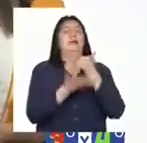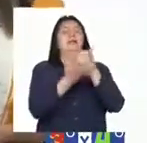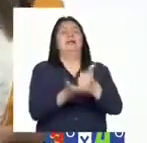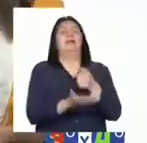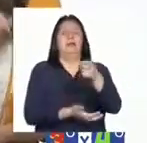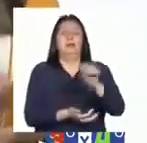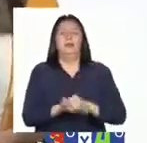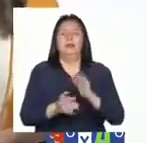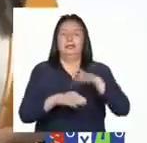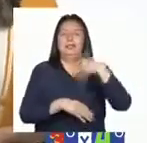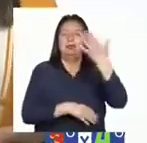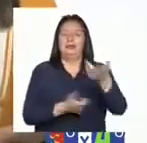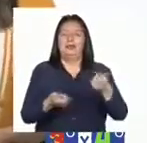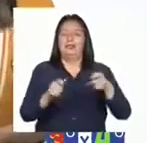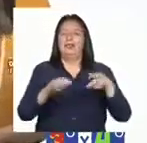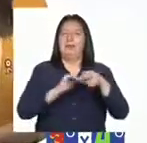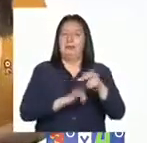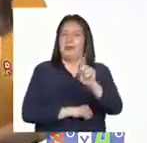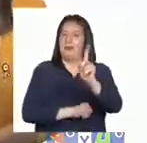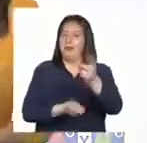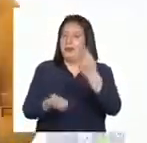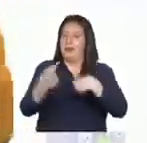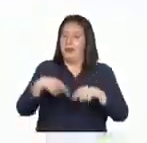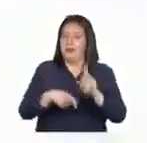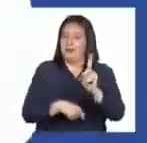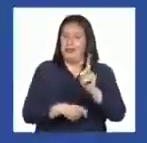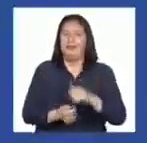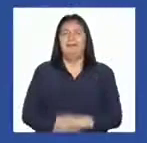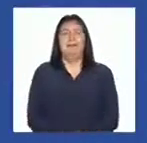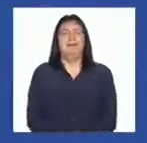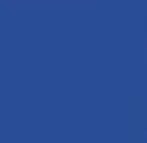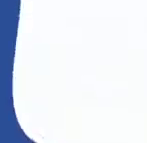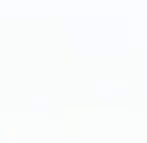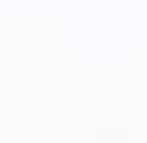amigas después de la pausa. No se muevan, que ya regresamos.